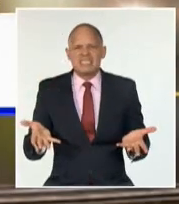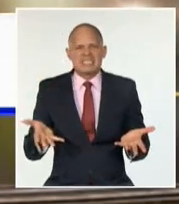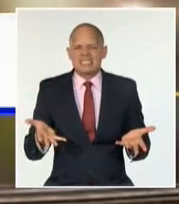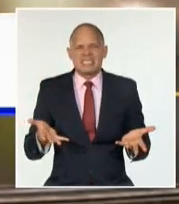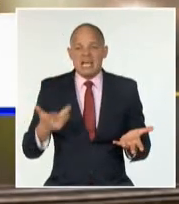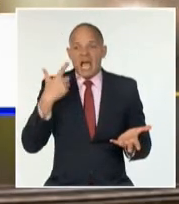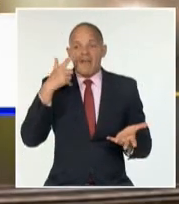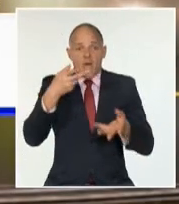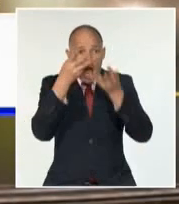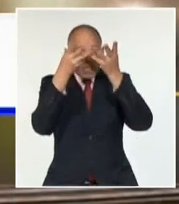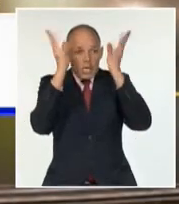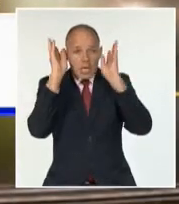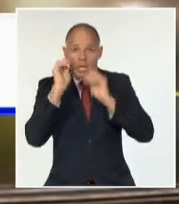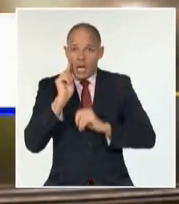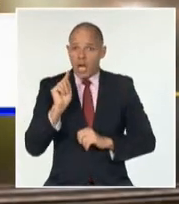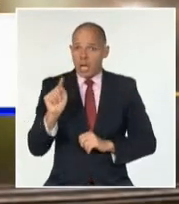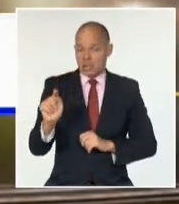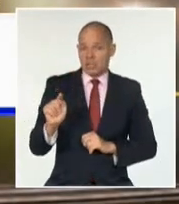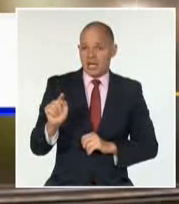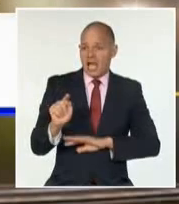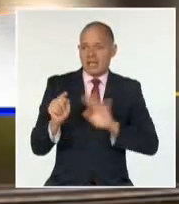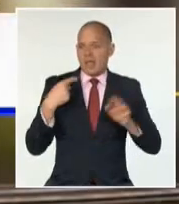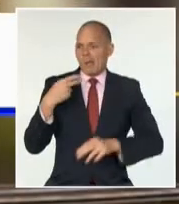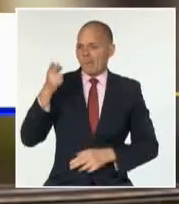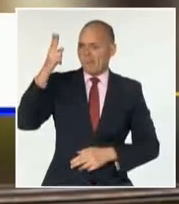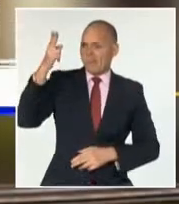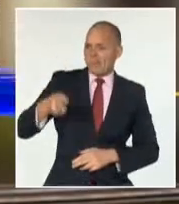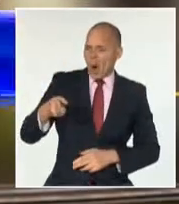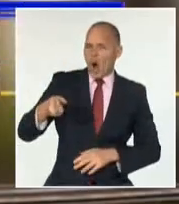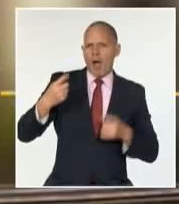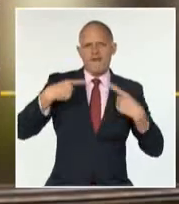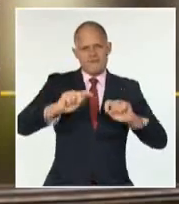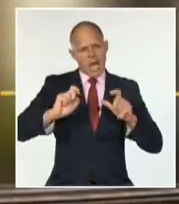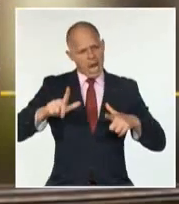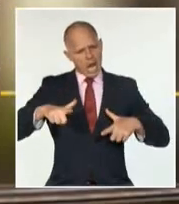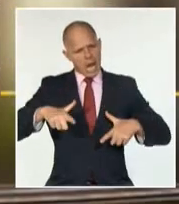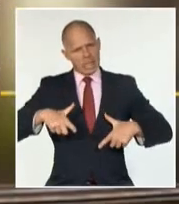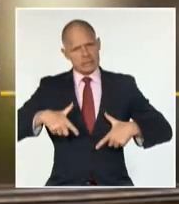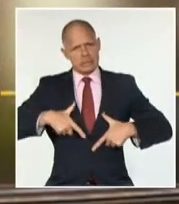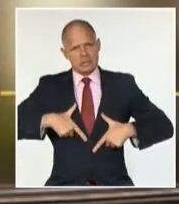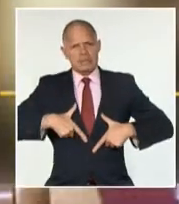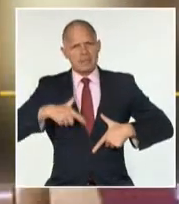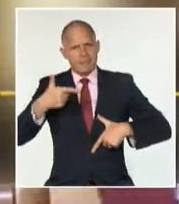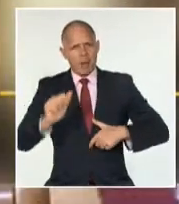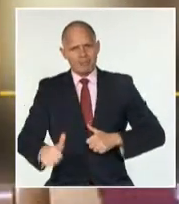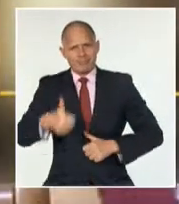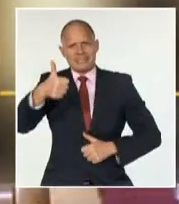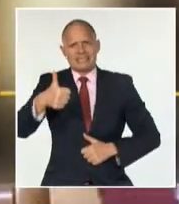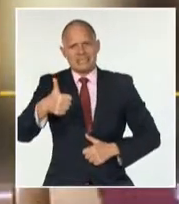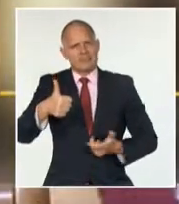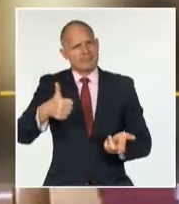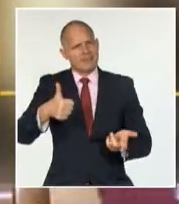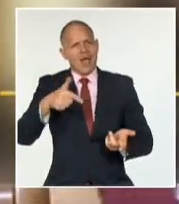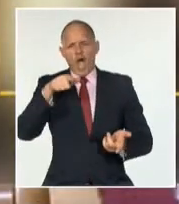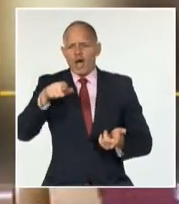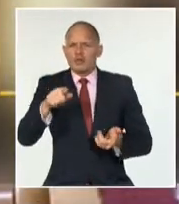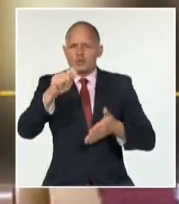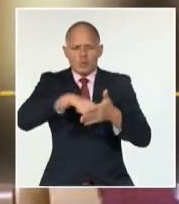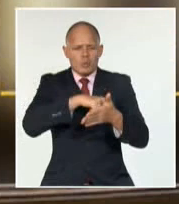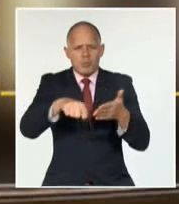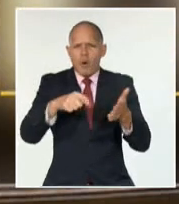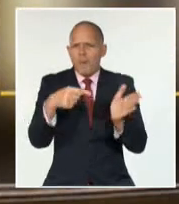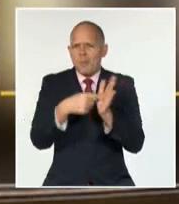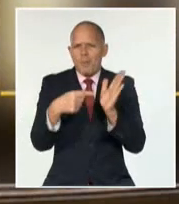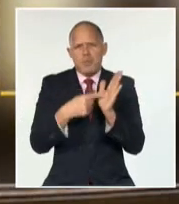rey le haya designado candidato a la presidencia del gobierno cuando usted no tiene los votos necesarios para